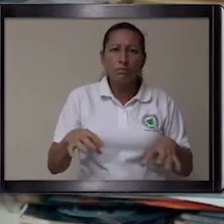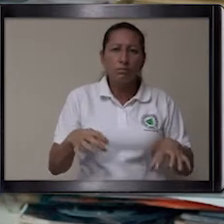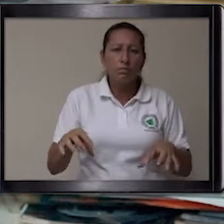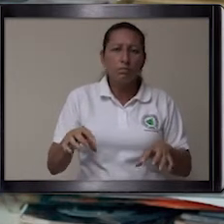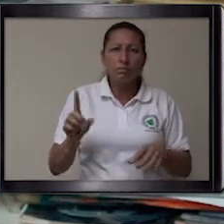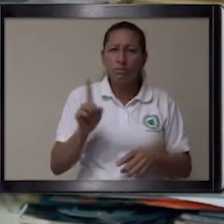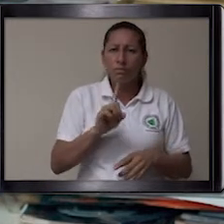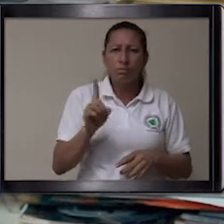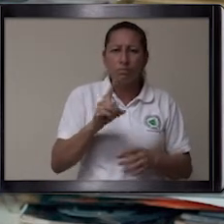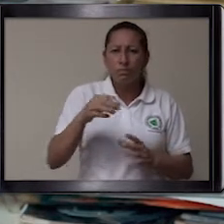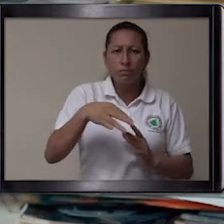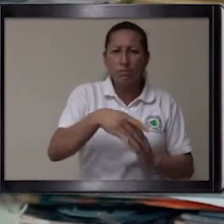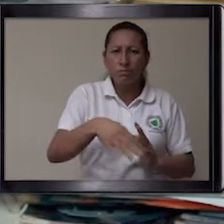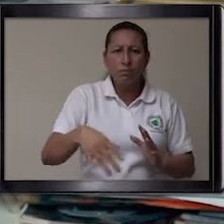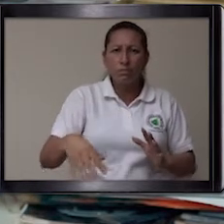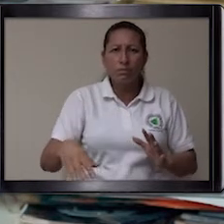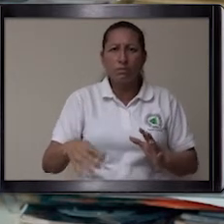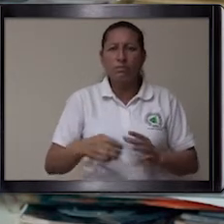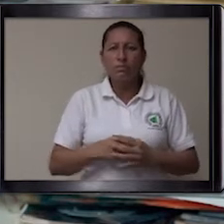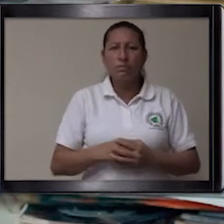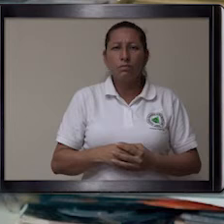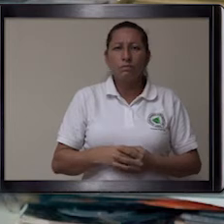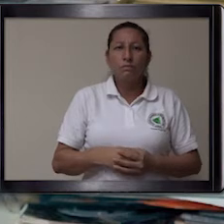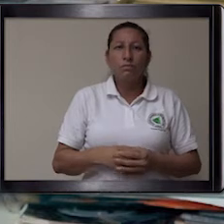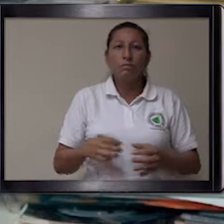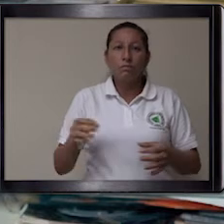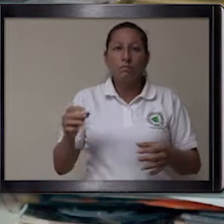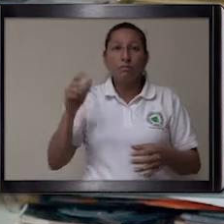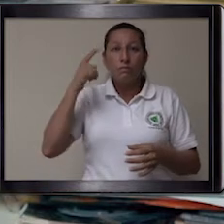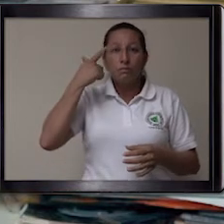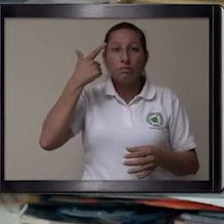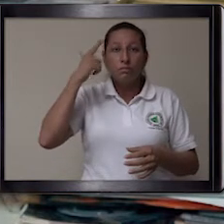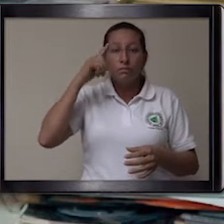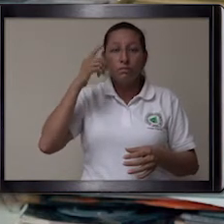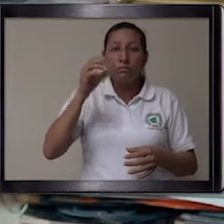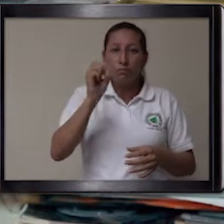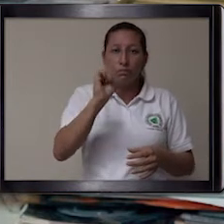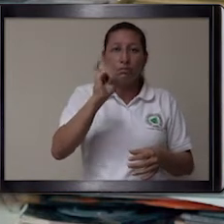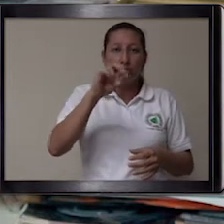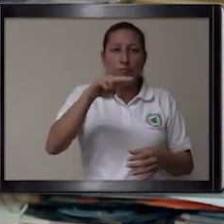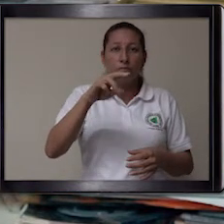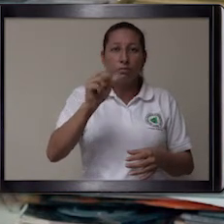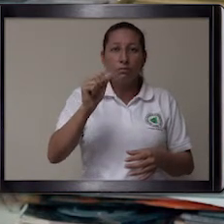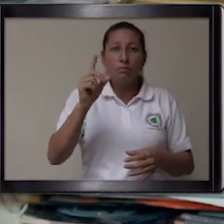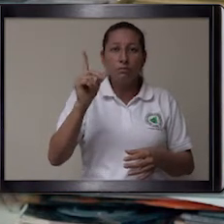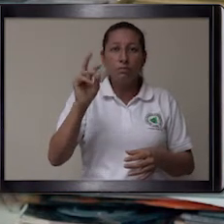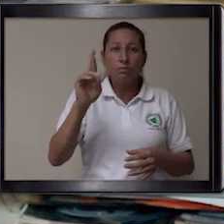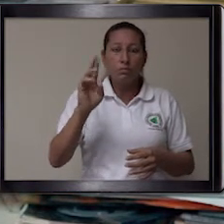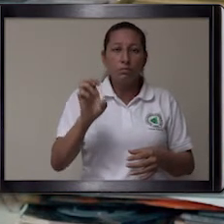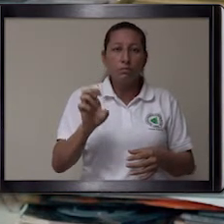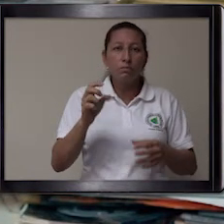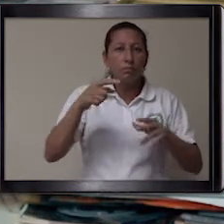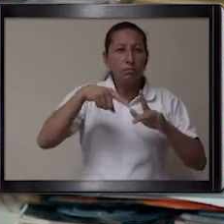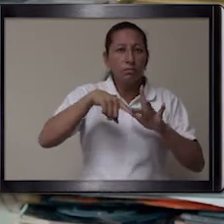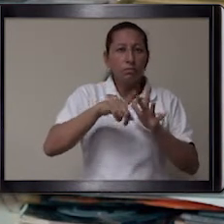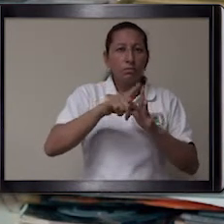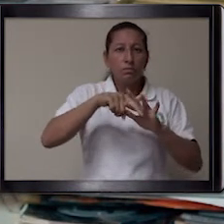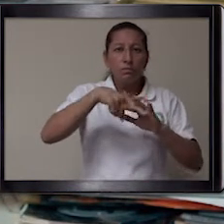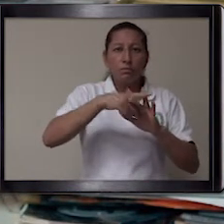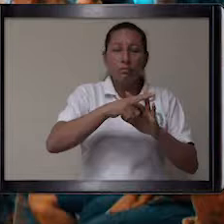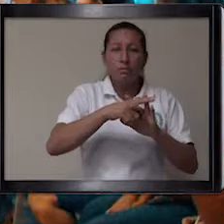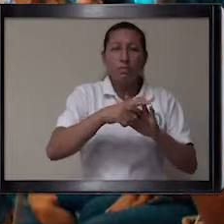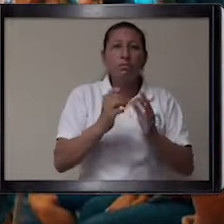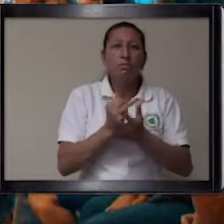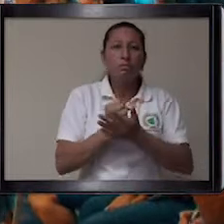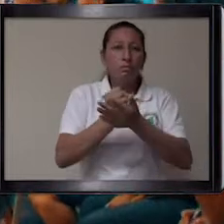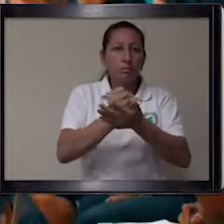Entonces, hemos estado trabajando en conjunto con el SINAPRED. Hemos estado trabajando por espacio